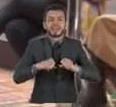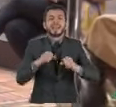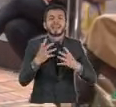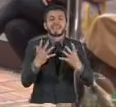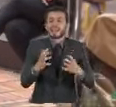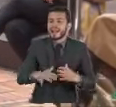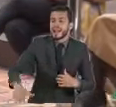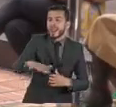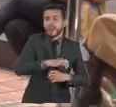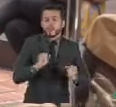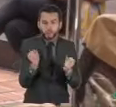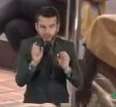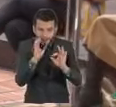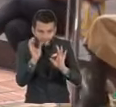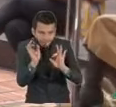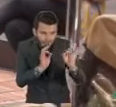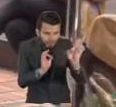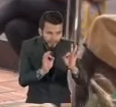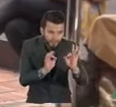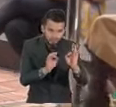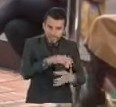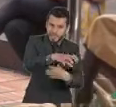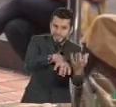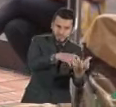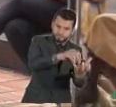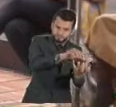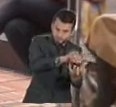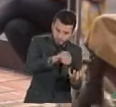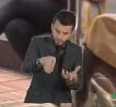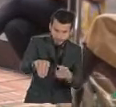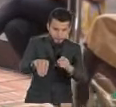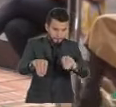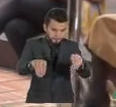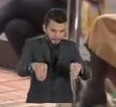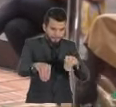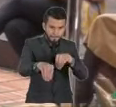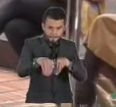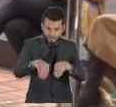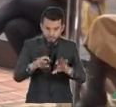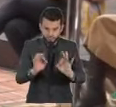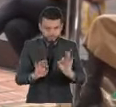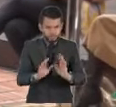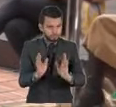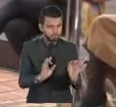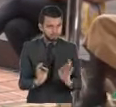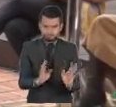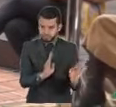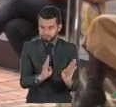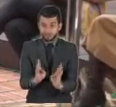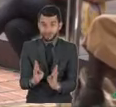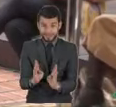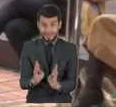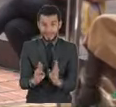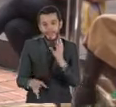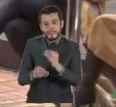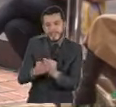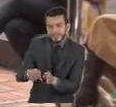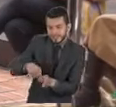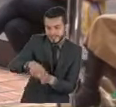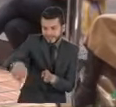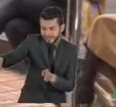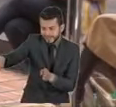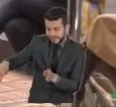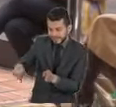reorganizar la ciudad para la vida de proximidad, territorializar el sistema de cuidado, porque si no lo hacemos a través de los proyectos de